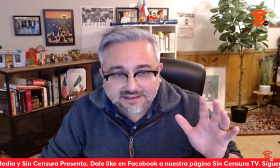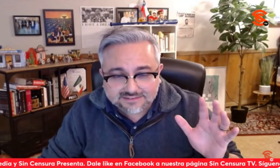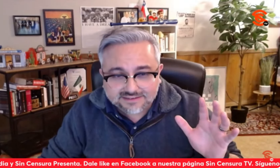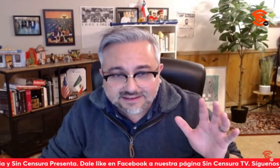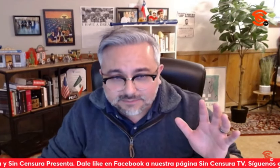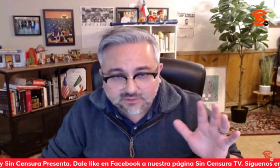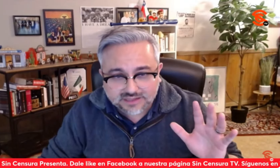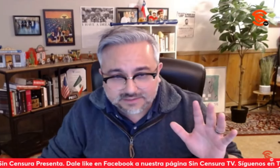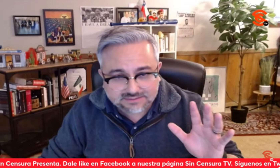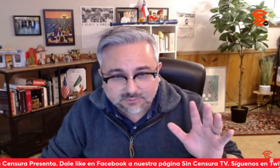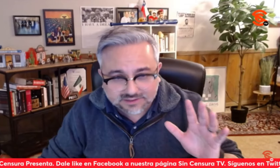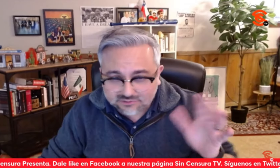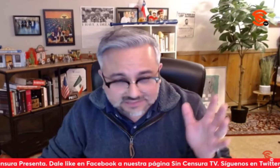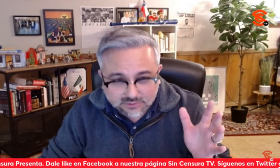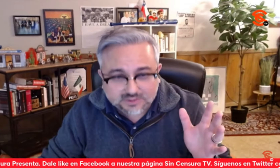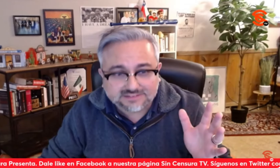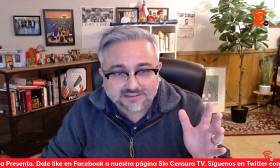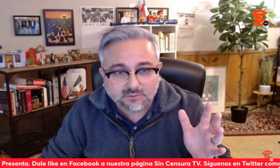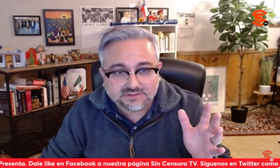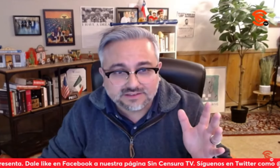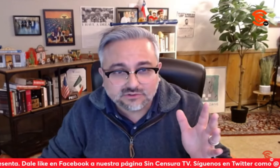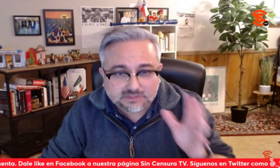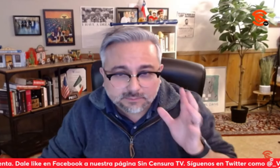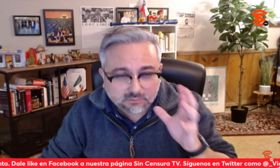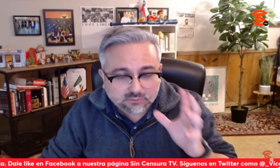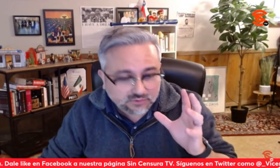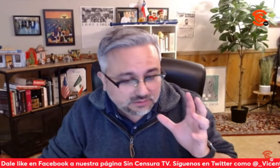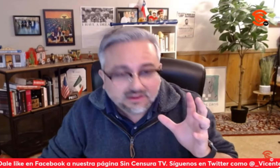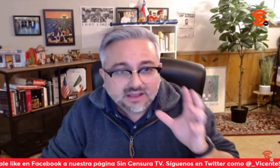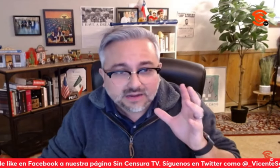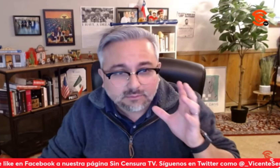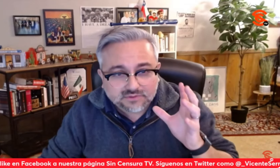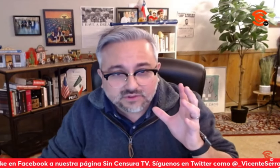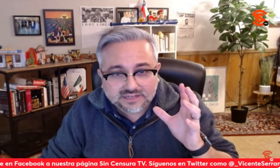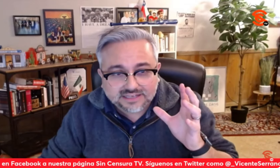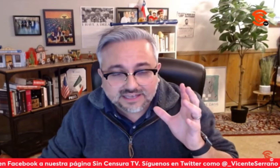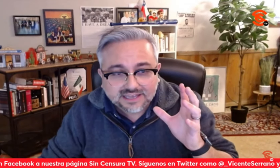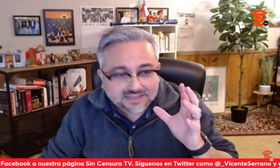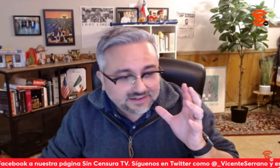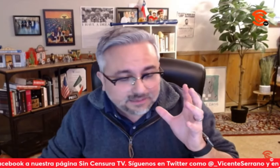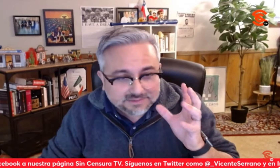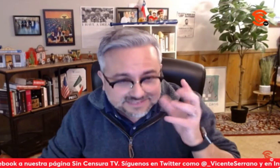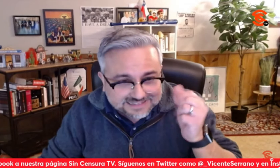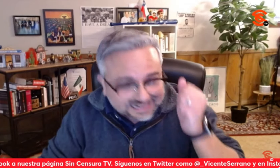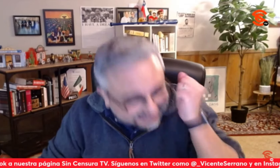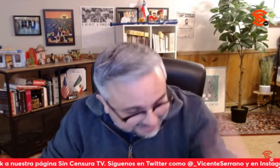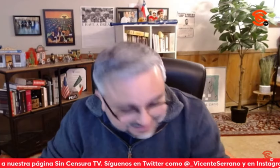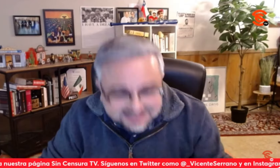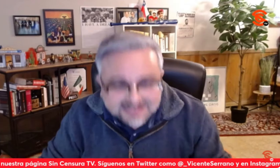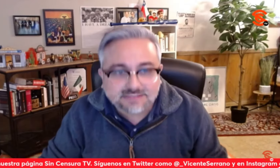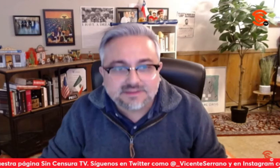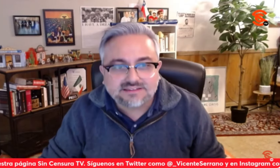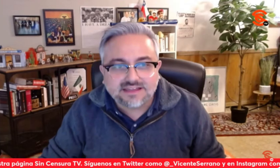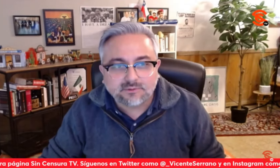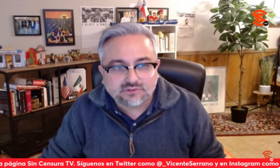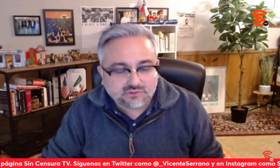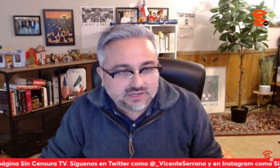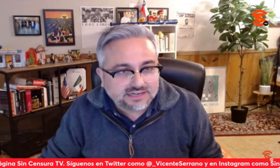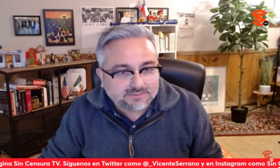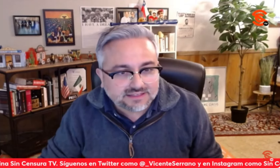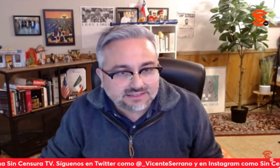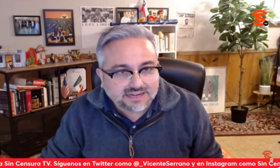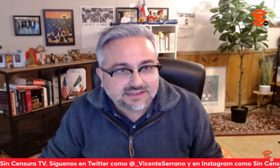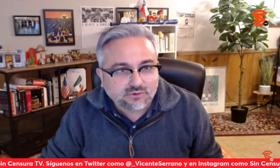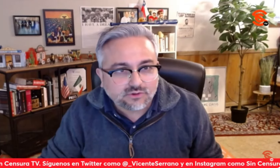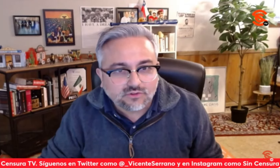conseguir ese clip, don David, porque esto está durísimo, Vicente. No sé si podemos poner el momento en el que el presidente reta directamente a Proceso. Es